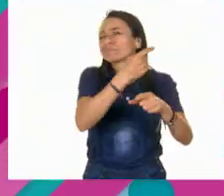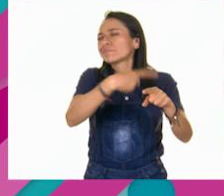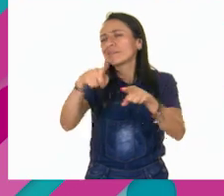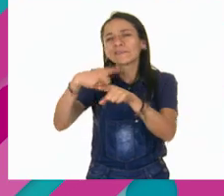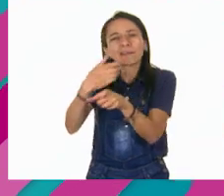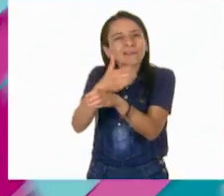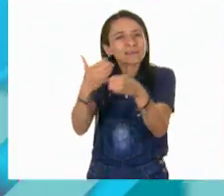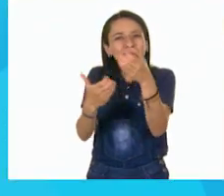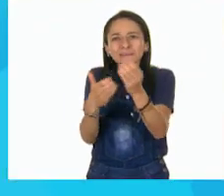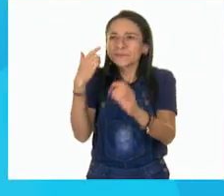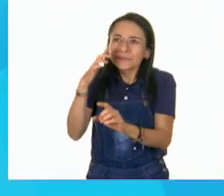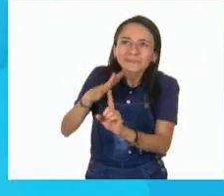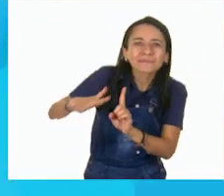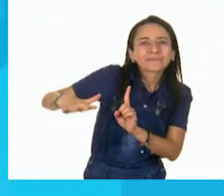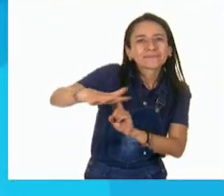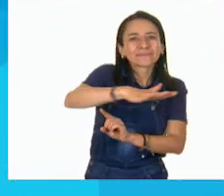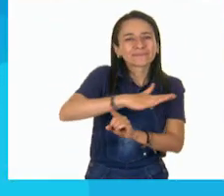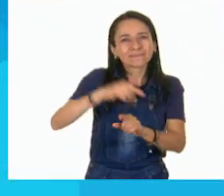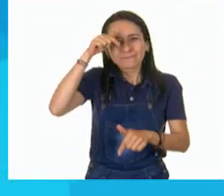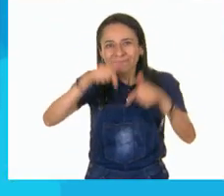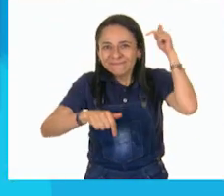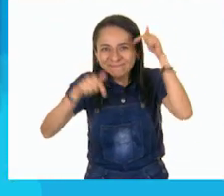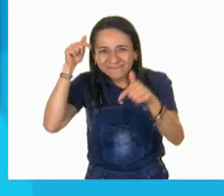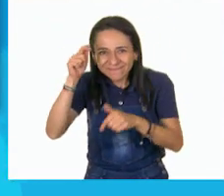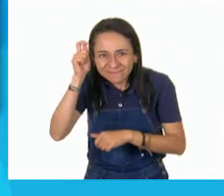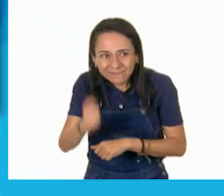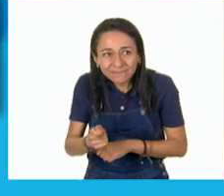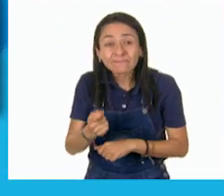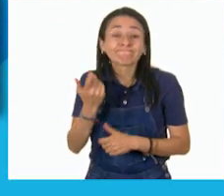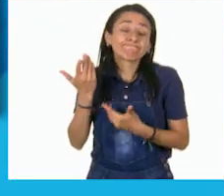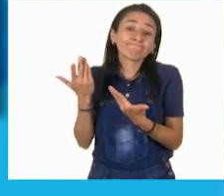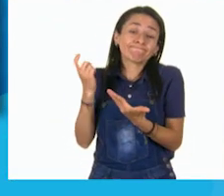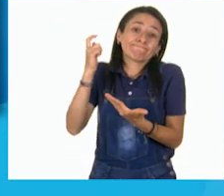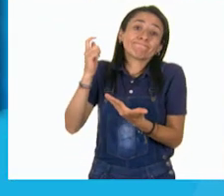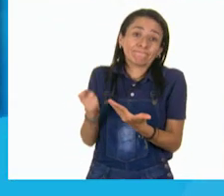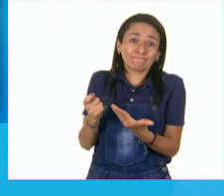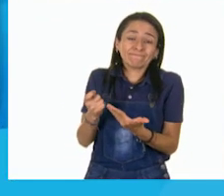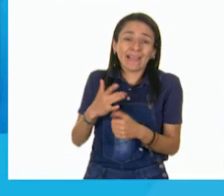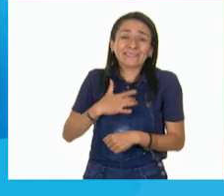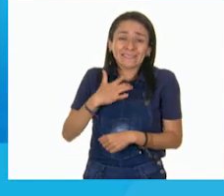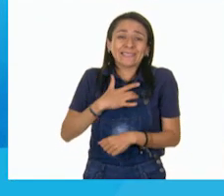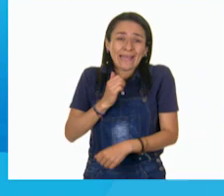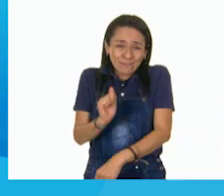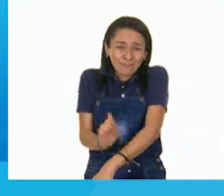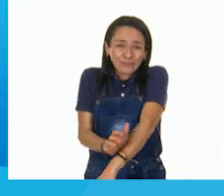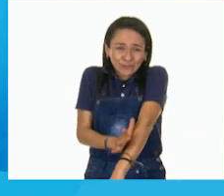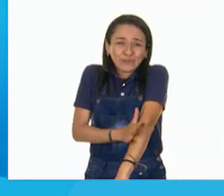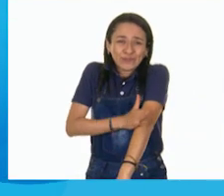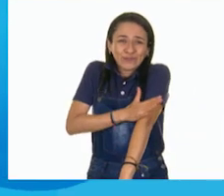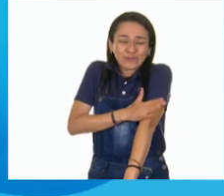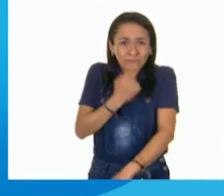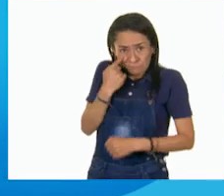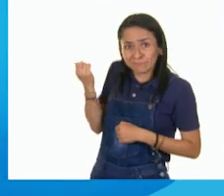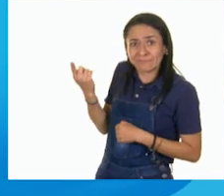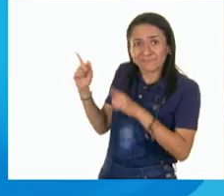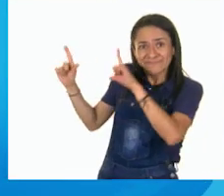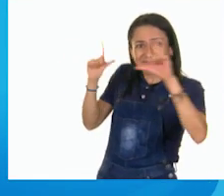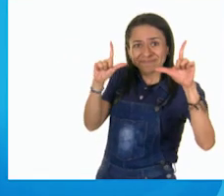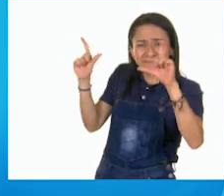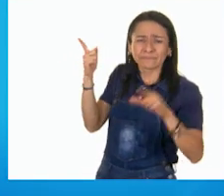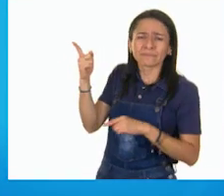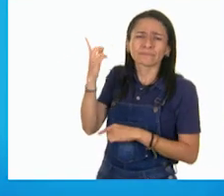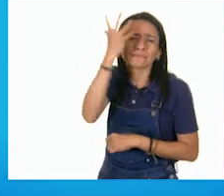Así es nuestra emoción. claro. Miren estas imágenes ahí están las